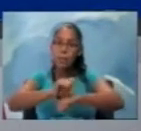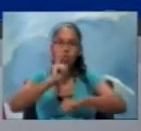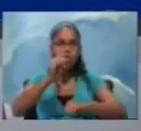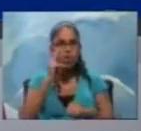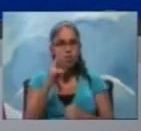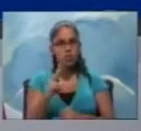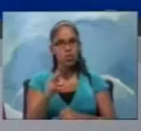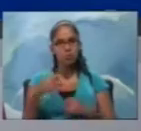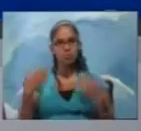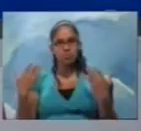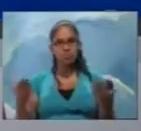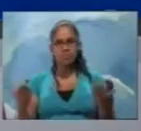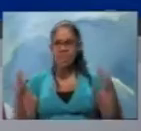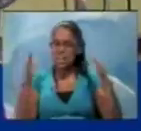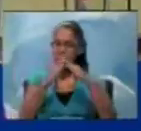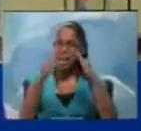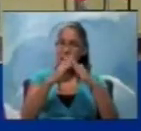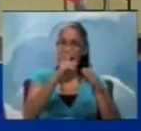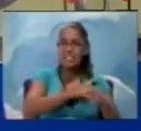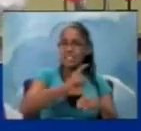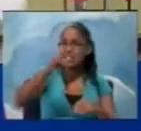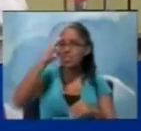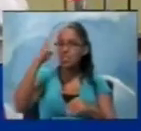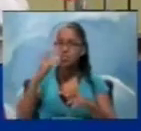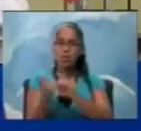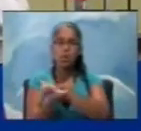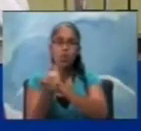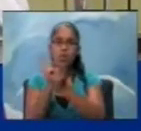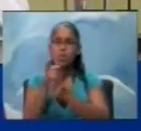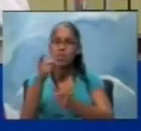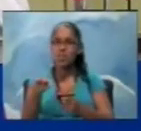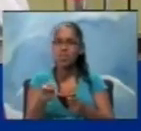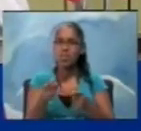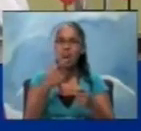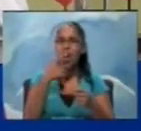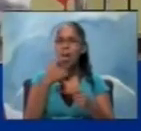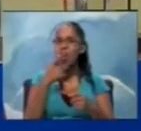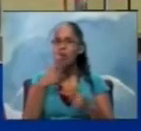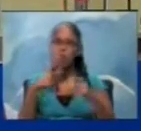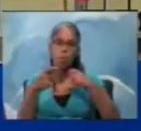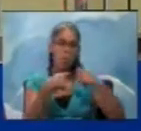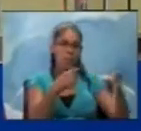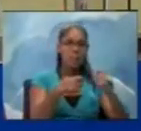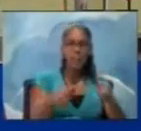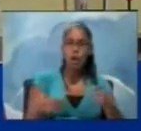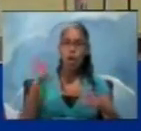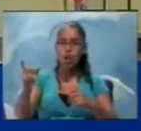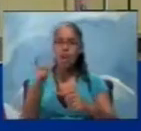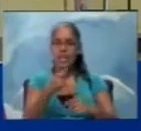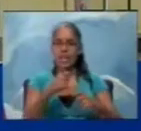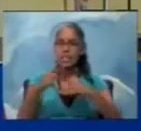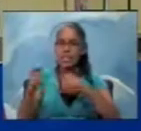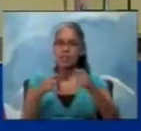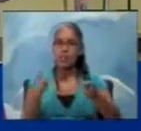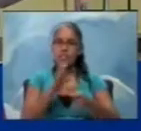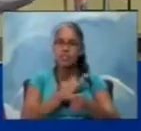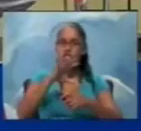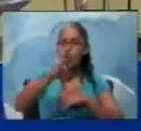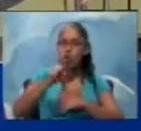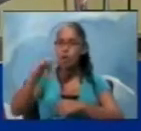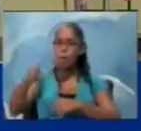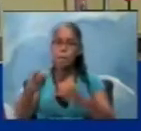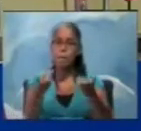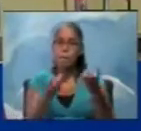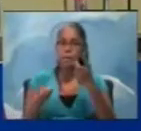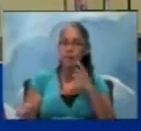que la casa de Dios se había convertido en un mercado. La gente vendiendo, comprando,